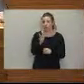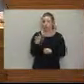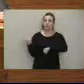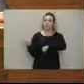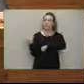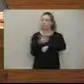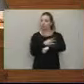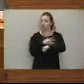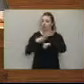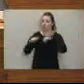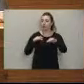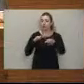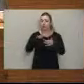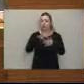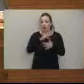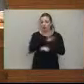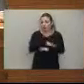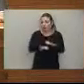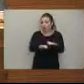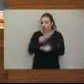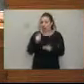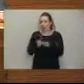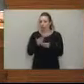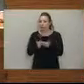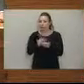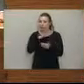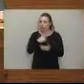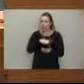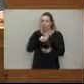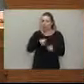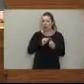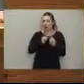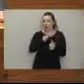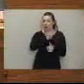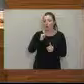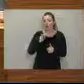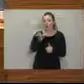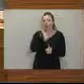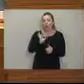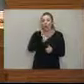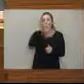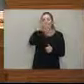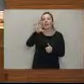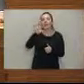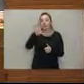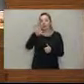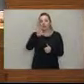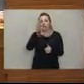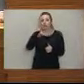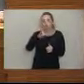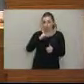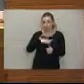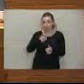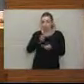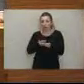moviliza cuando es un Estado miembro el que lo solicita. Sí es cierto que puede ser por iniciativa propia o a instancia de una o varias comunidades autónomas,